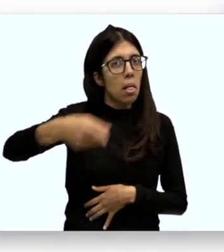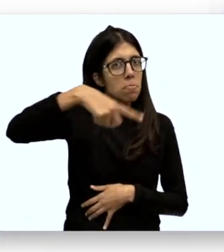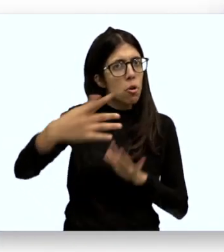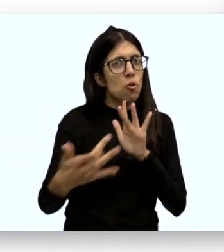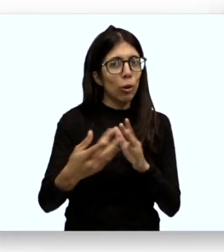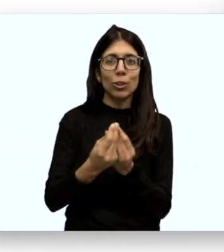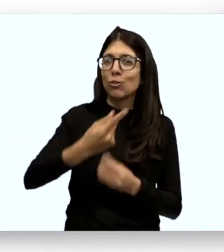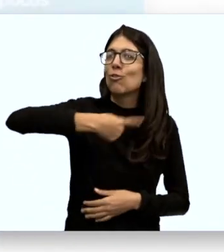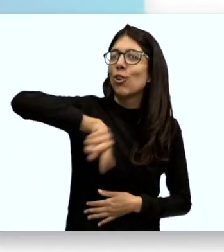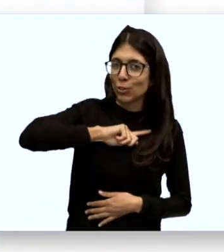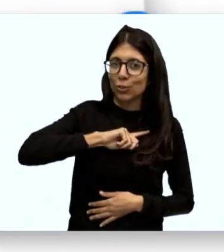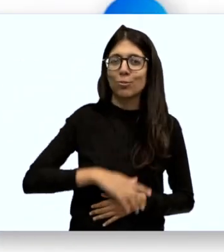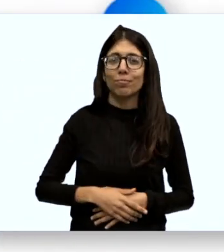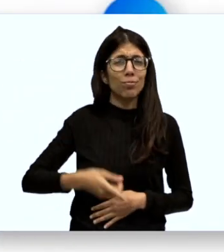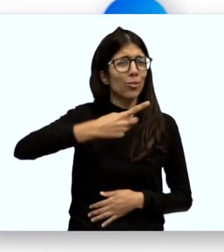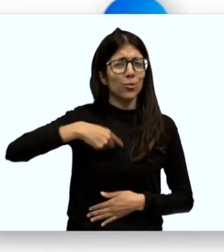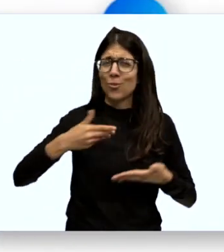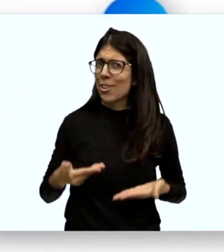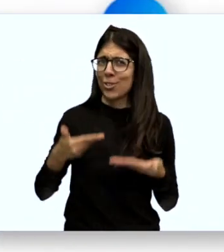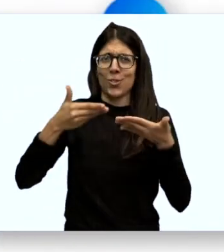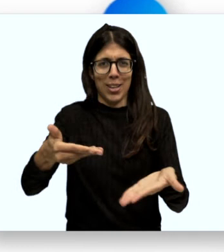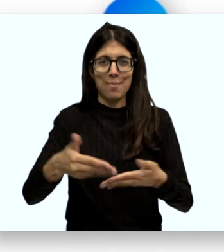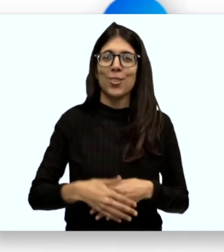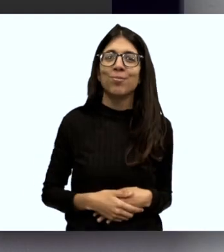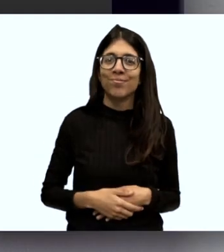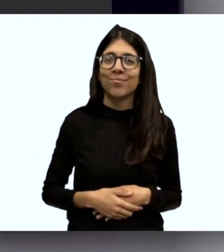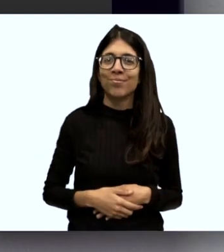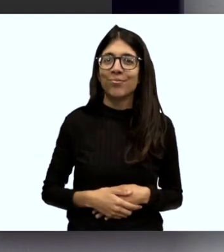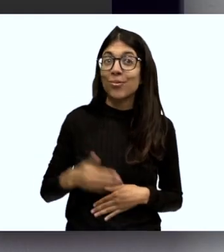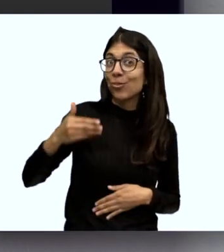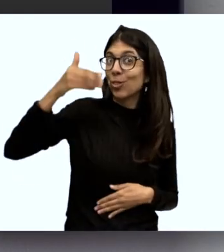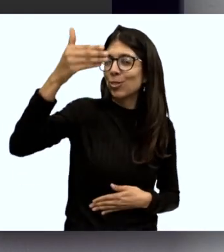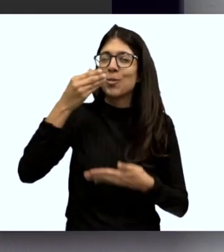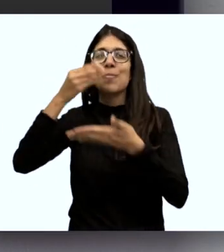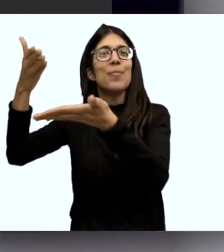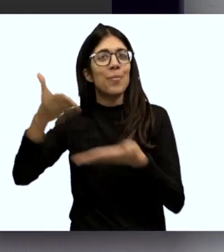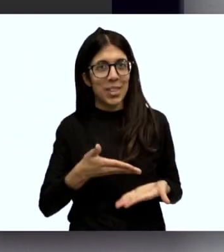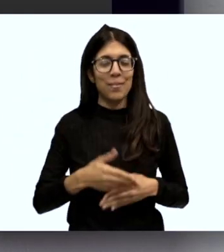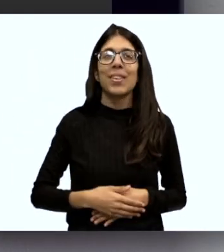con nosotros. Estamos aquí para ayudarte. Bienvenido al